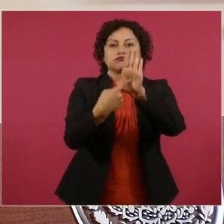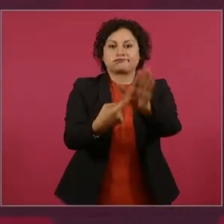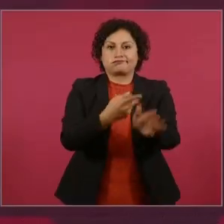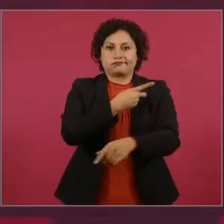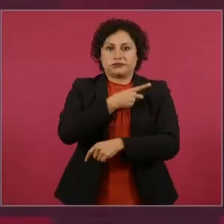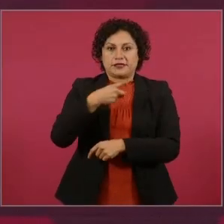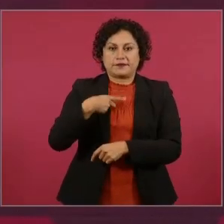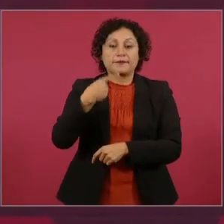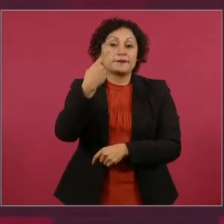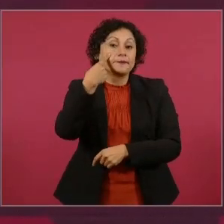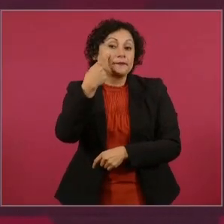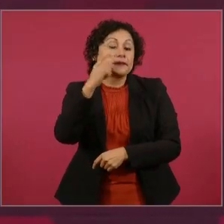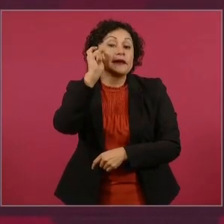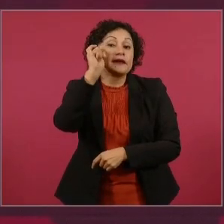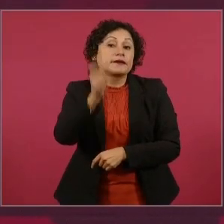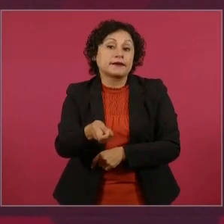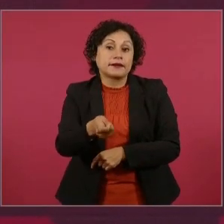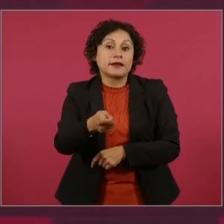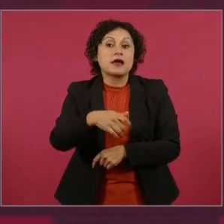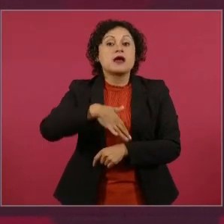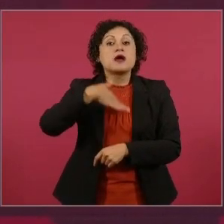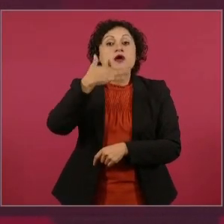mejor es